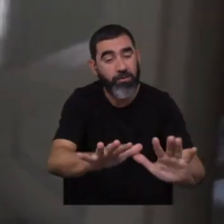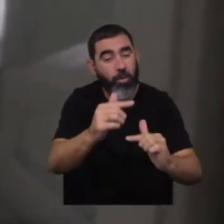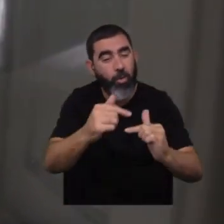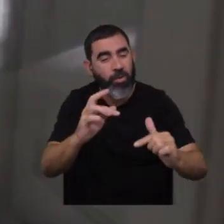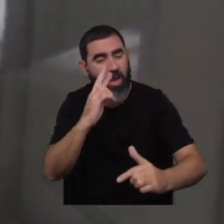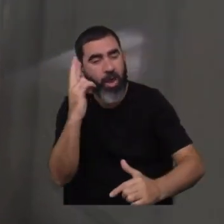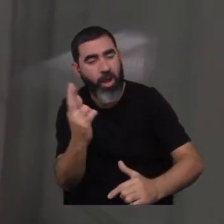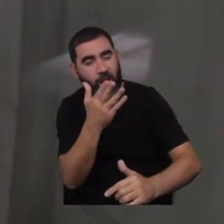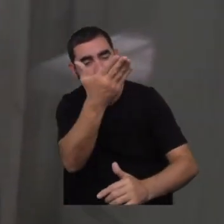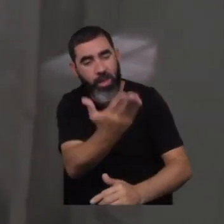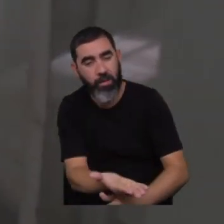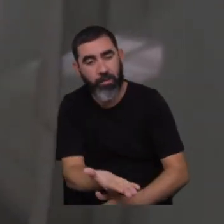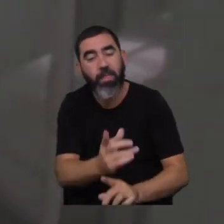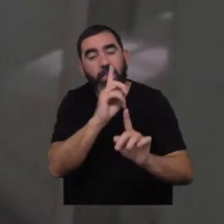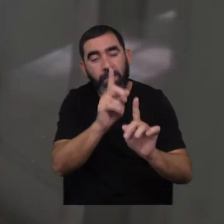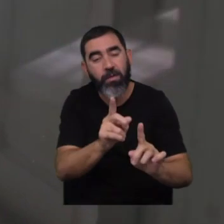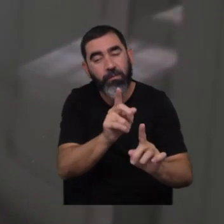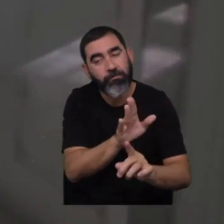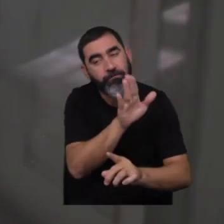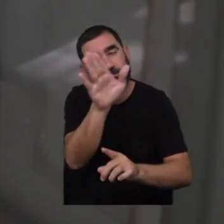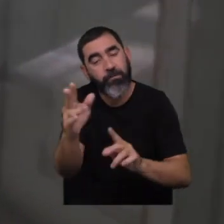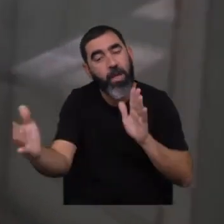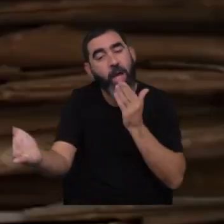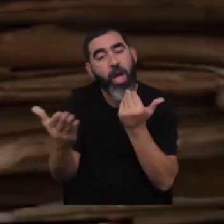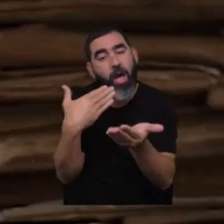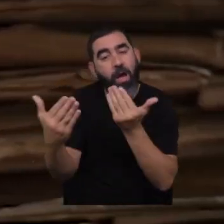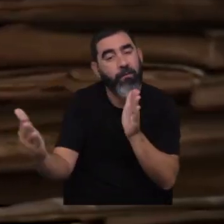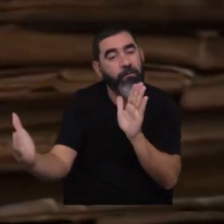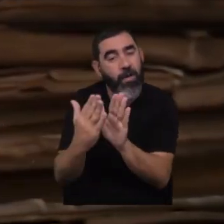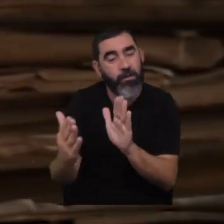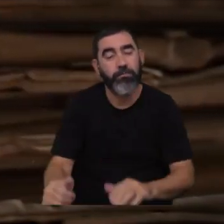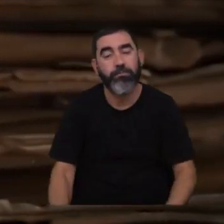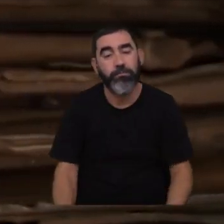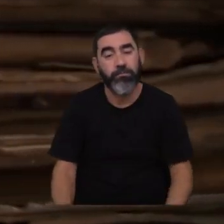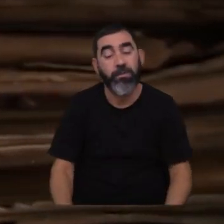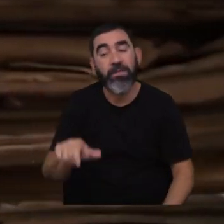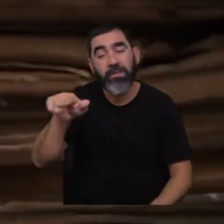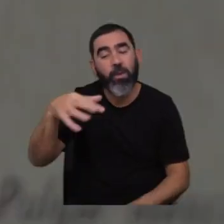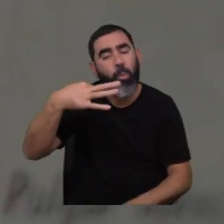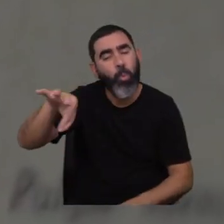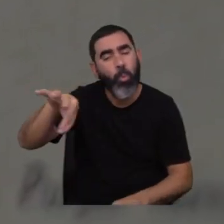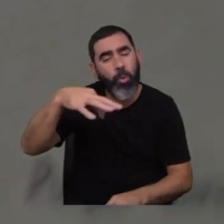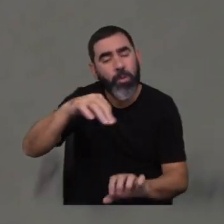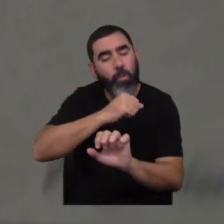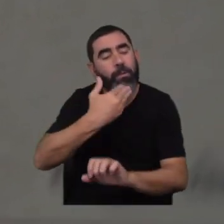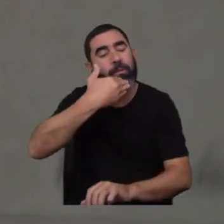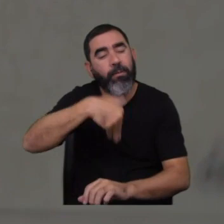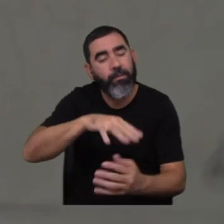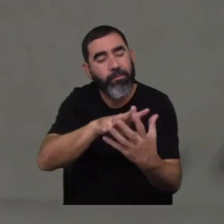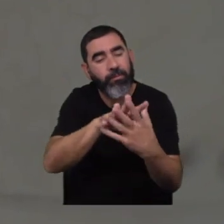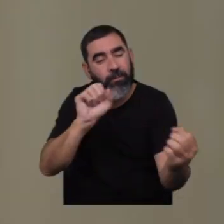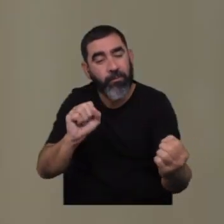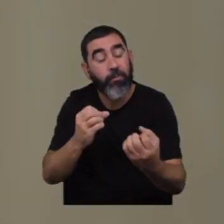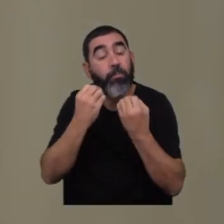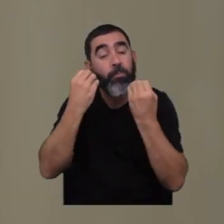raras que tenés que ir a hablar con estable. Estable es el único que te puede entender